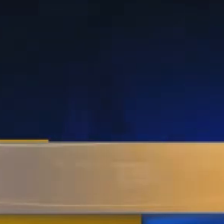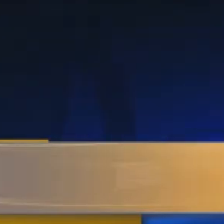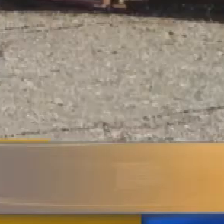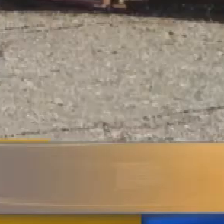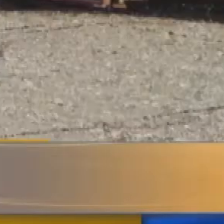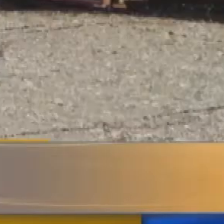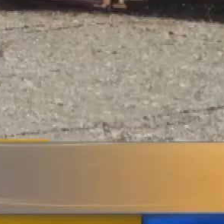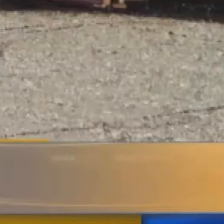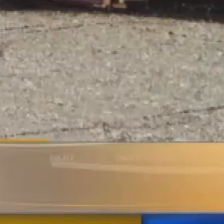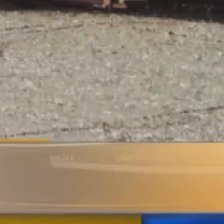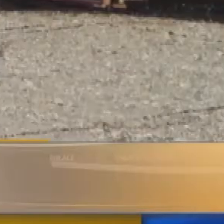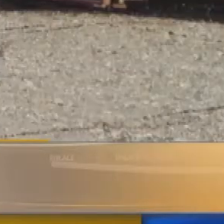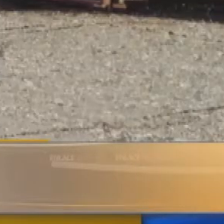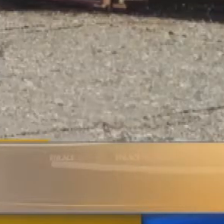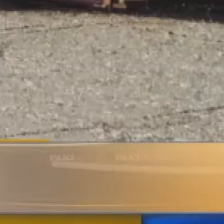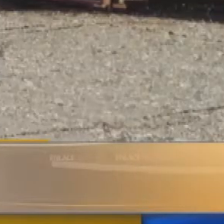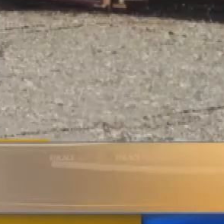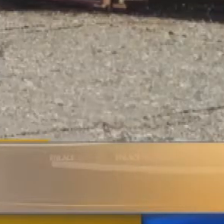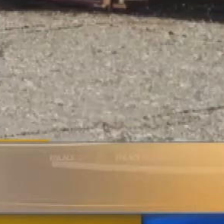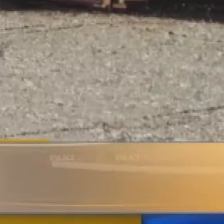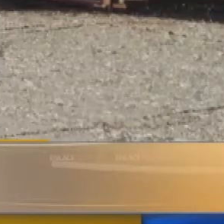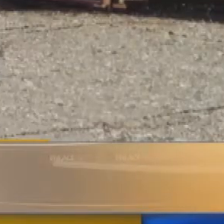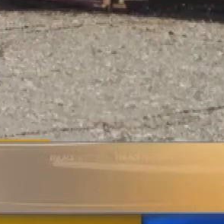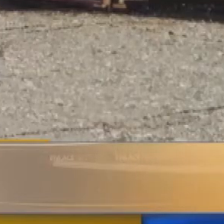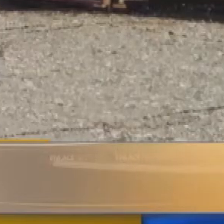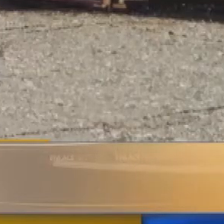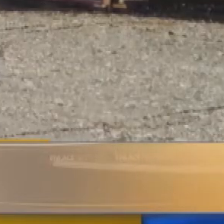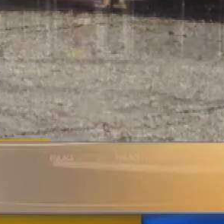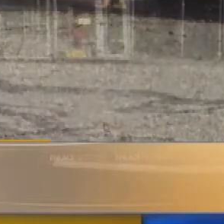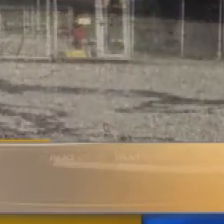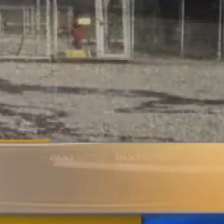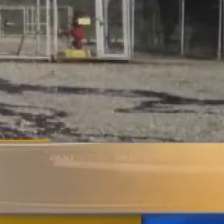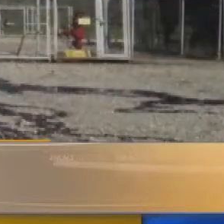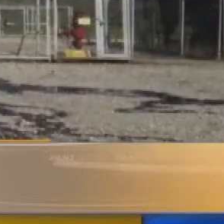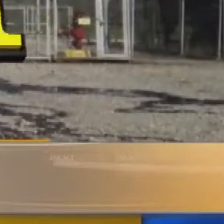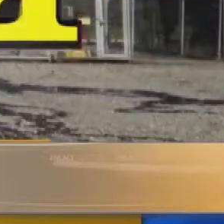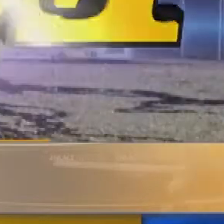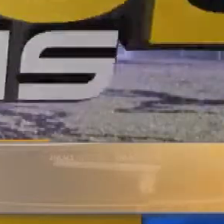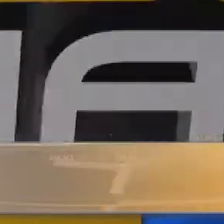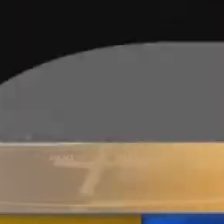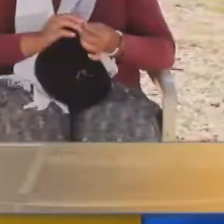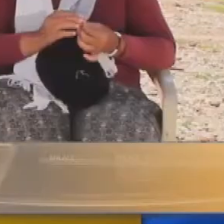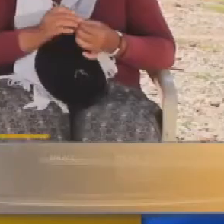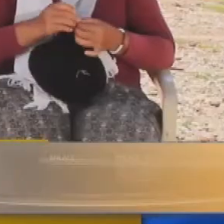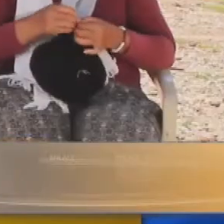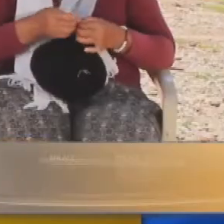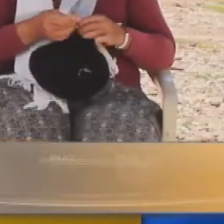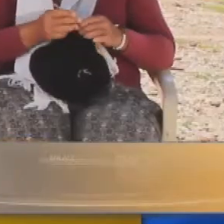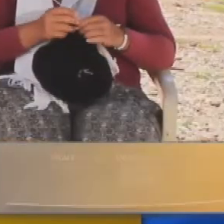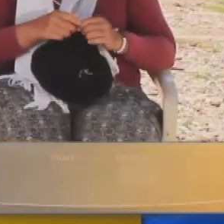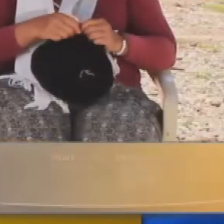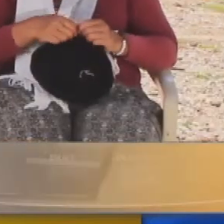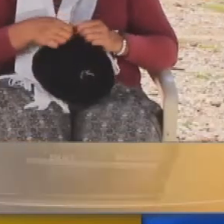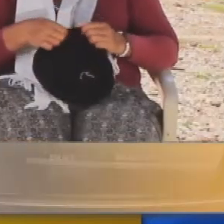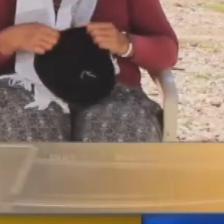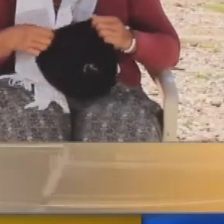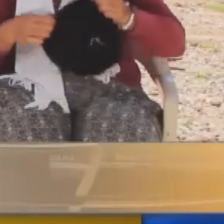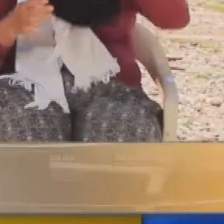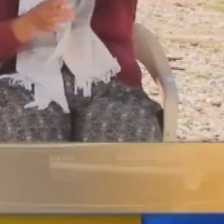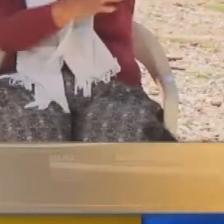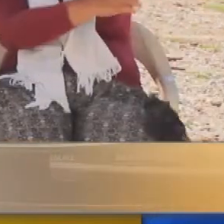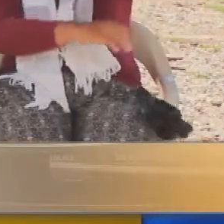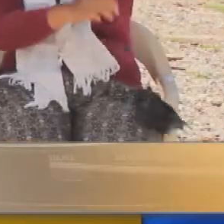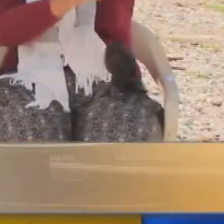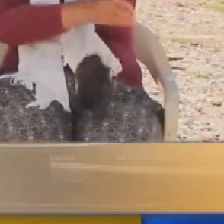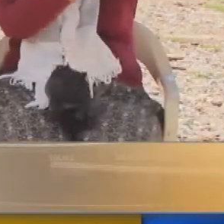contra trabajadores e infraestructura en el corregimiento del centro, proyecto La Cira Infantas. En el malecón del Cristo Petrolero ya